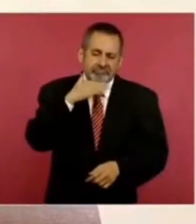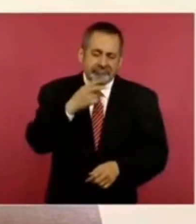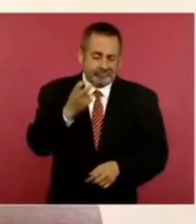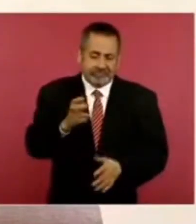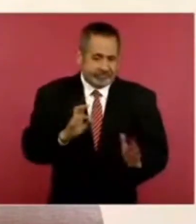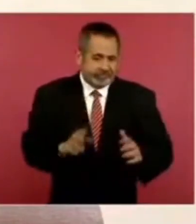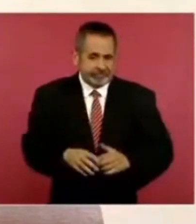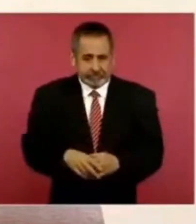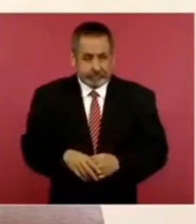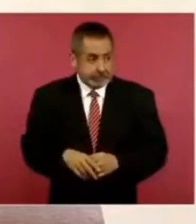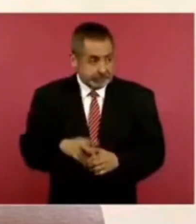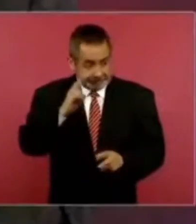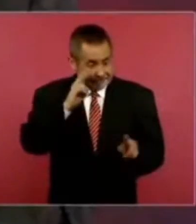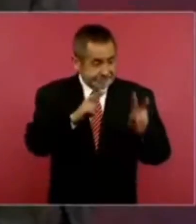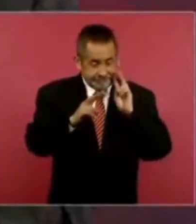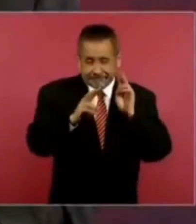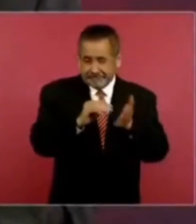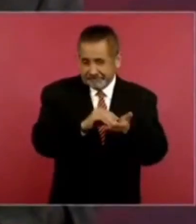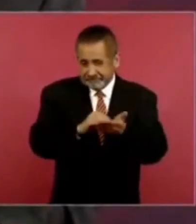Y lo vemos.